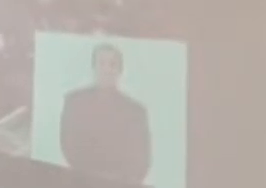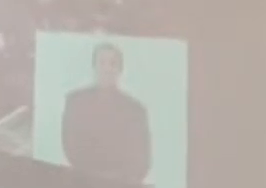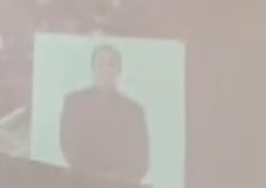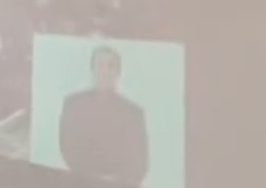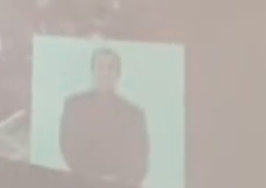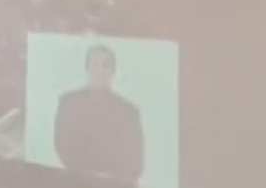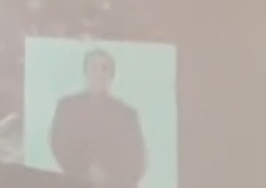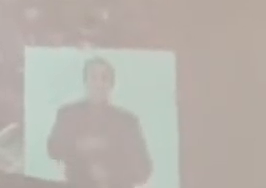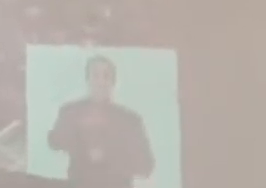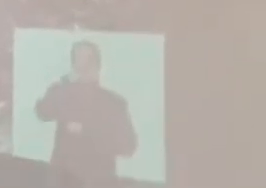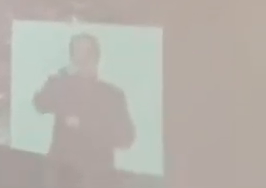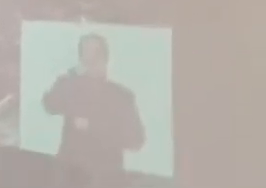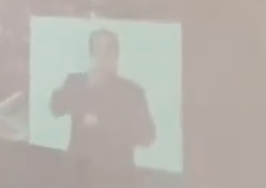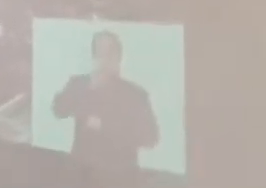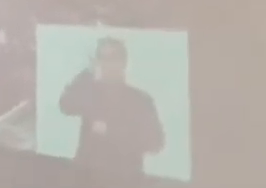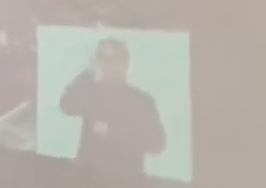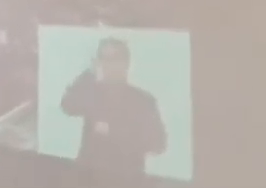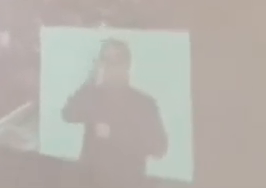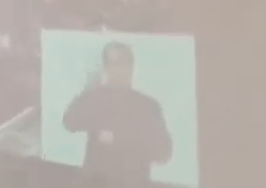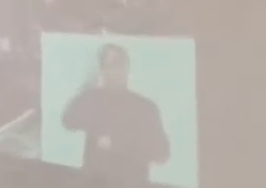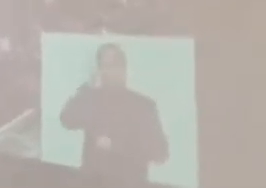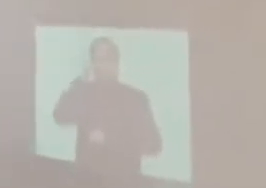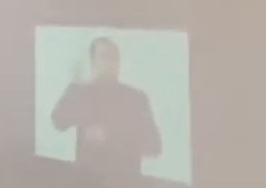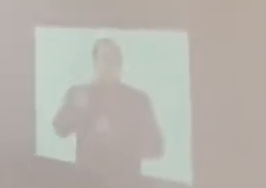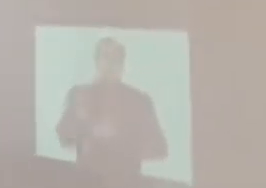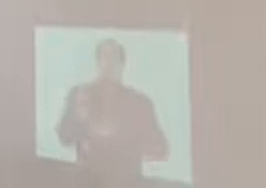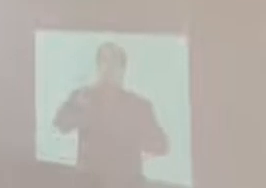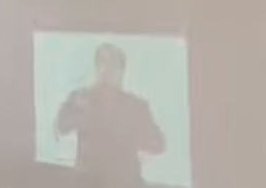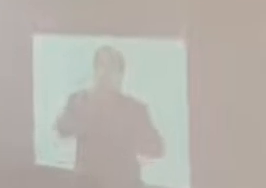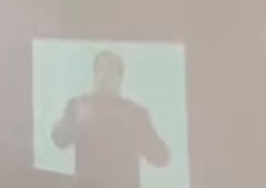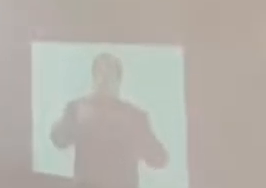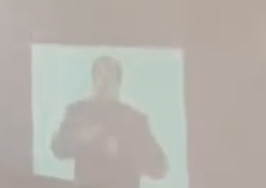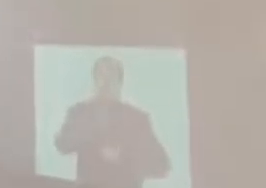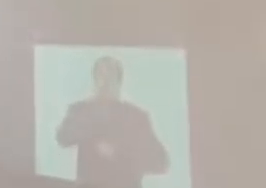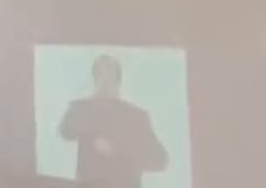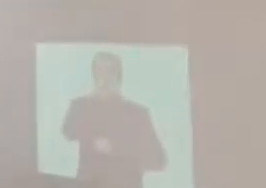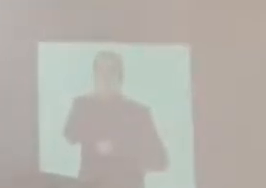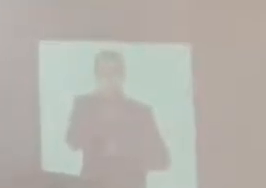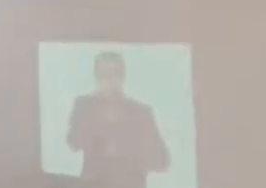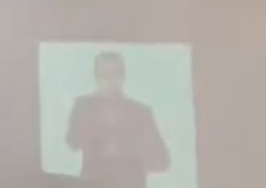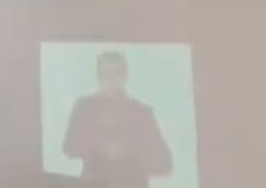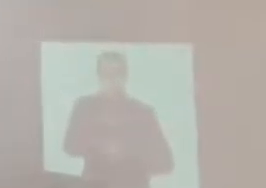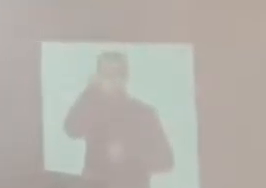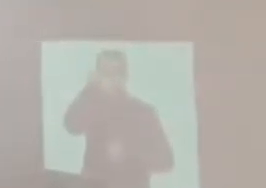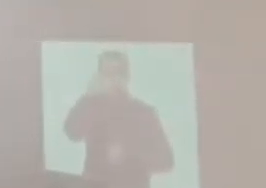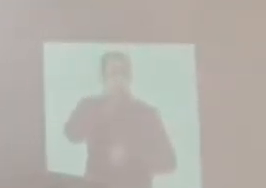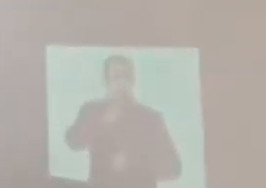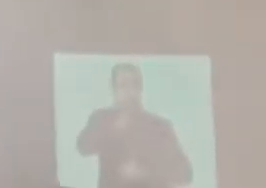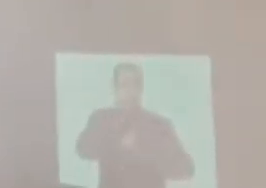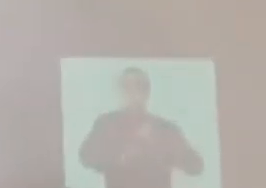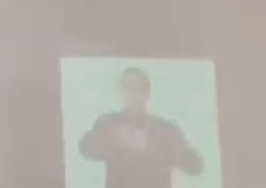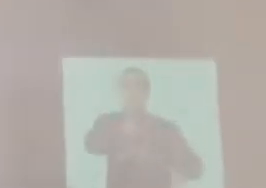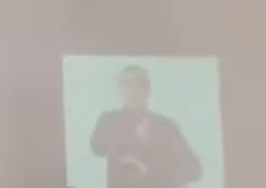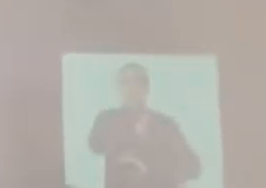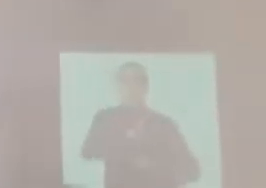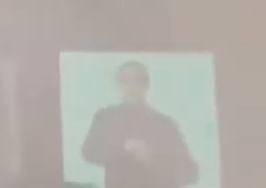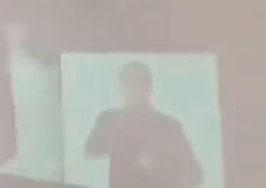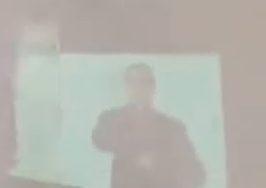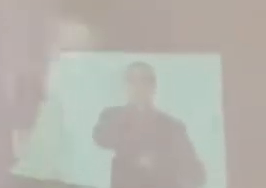Señoras y señores, escuchemos el mensaje que nos dirige la doctora Claudia Sheinbaum